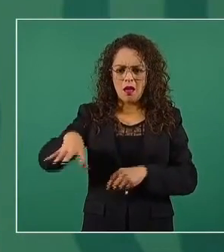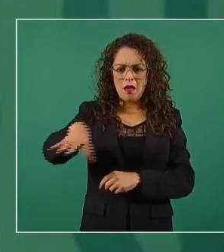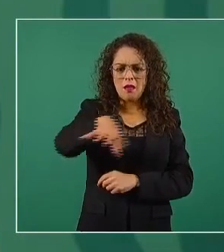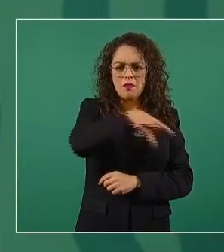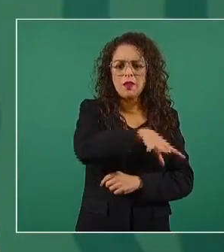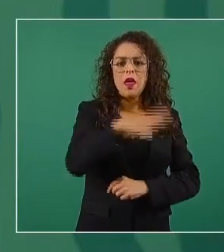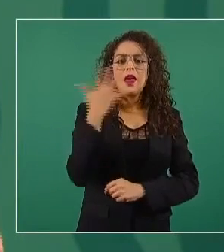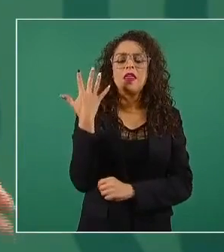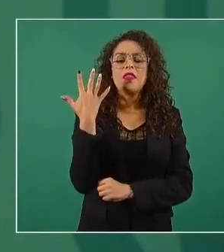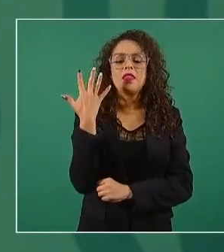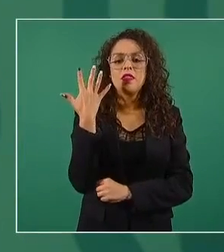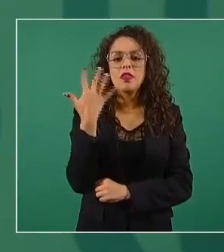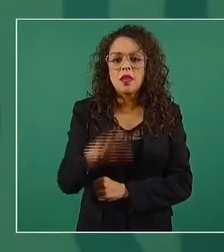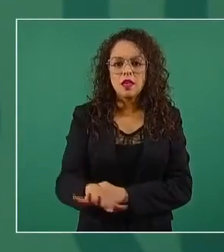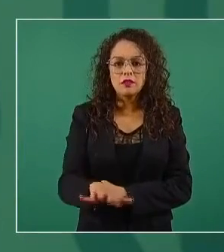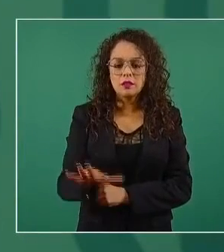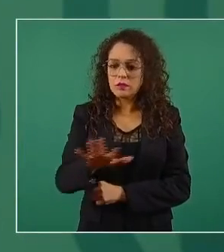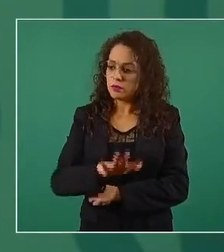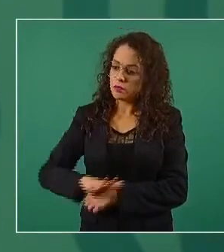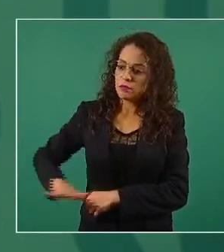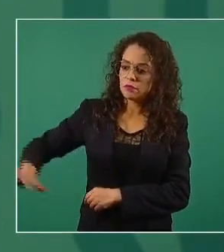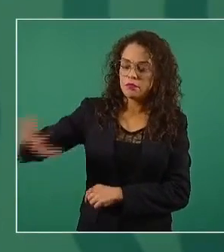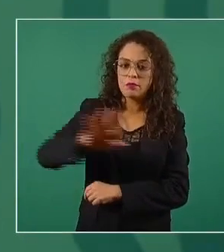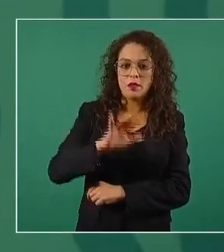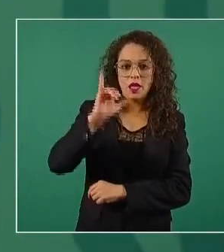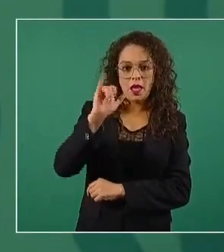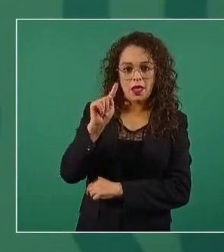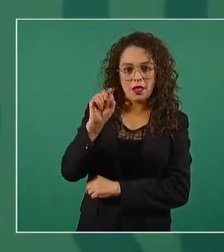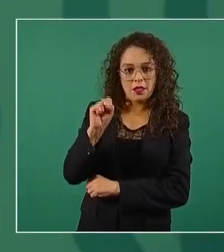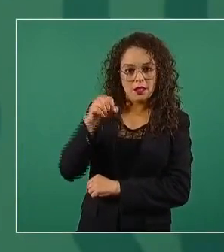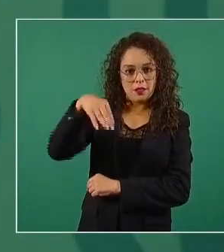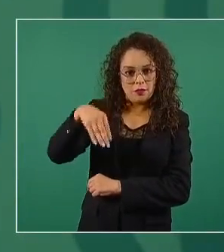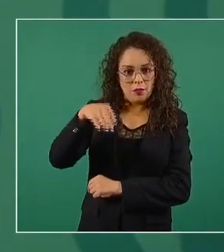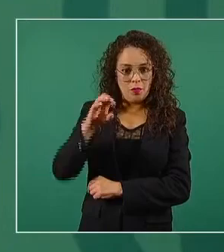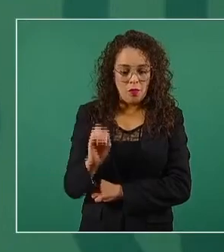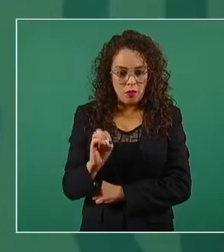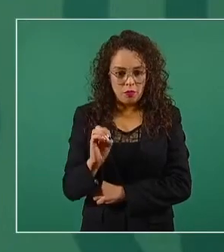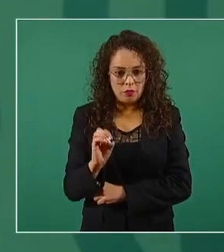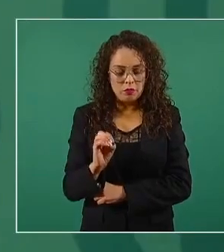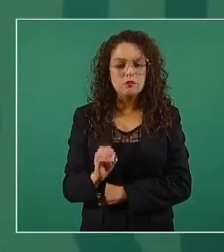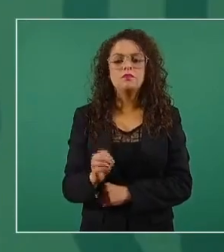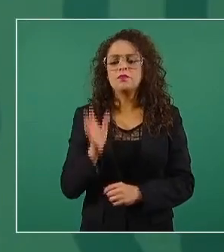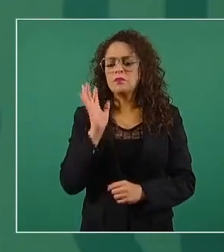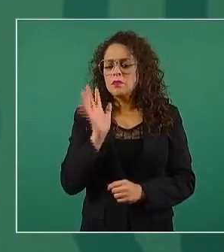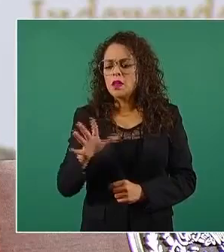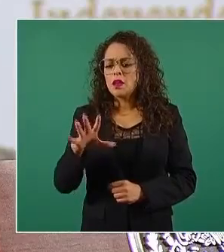en toda la franja del Istmo. Y ya se tienen terrenos